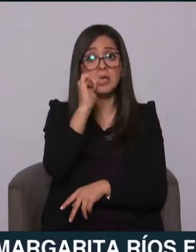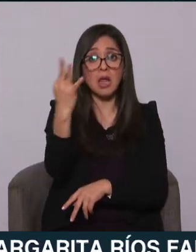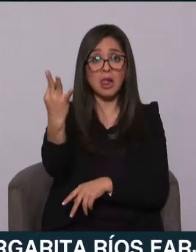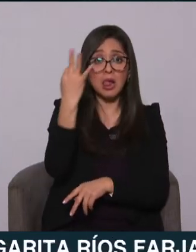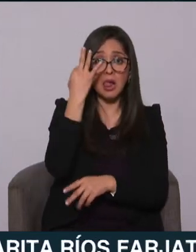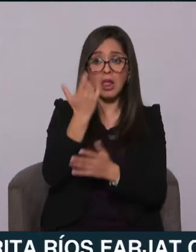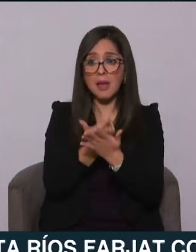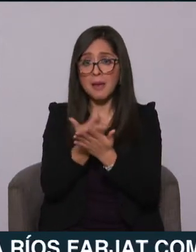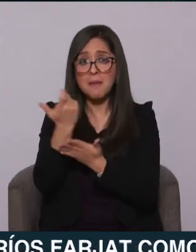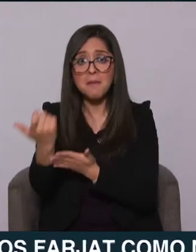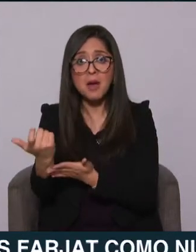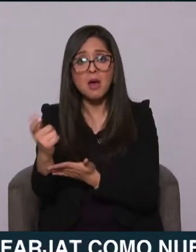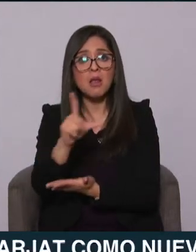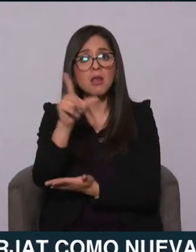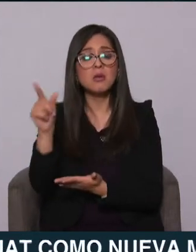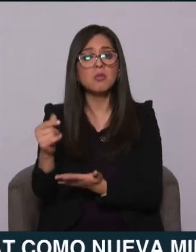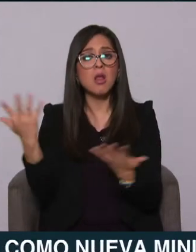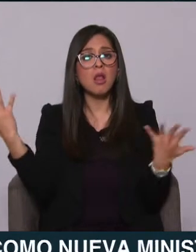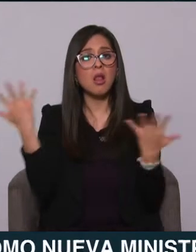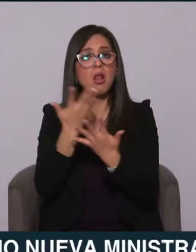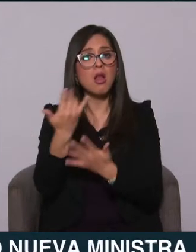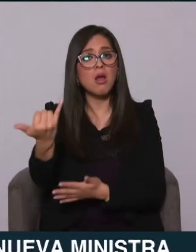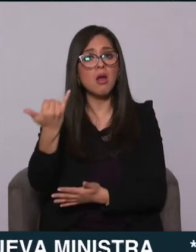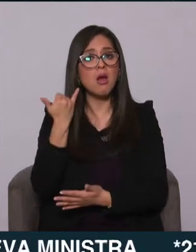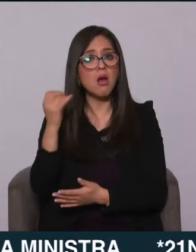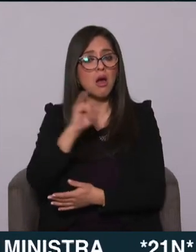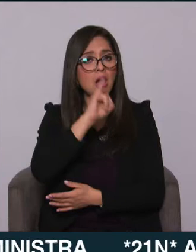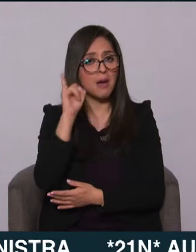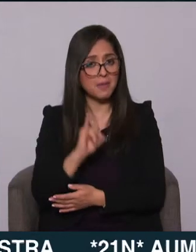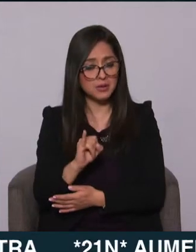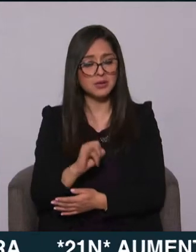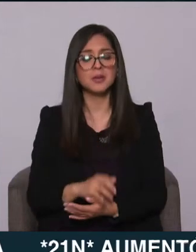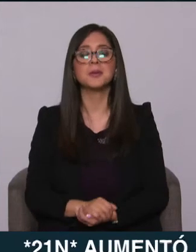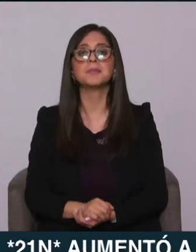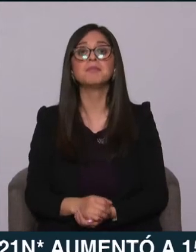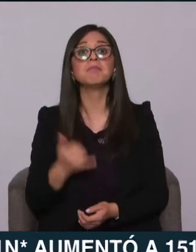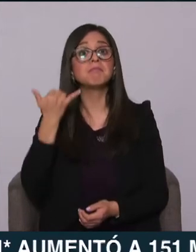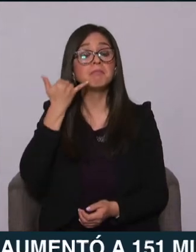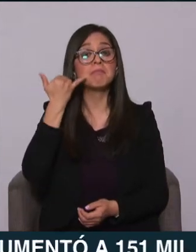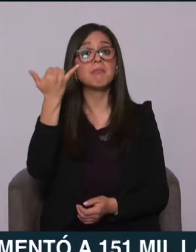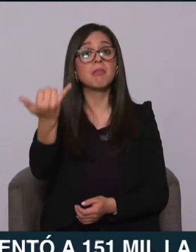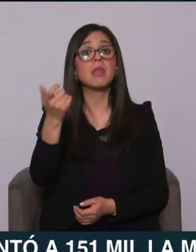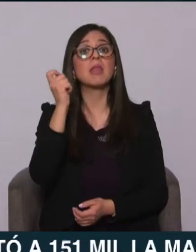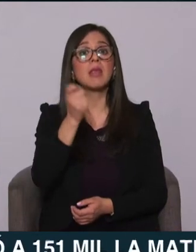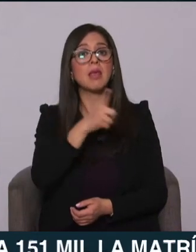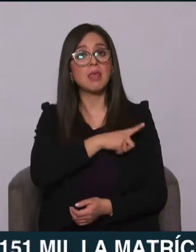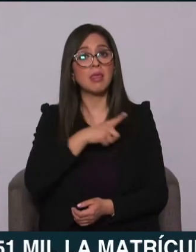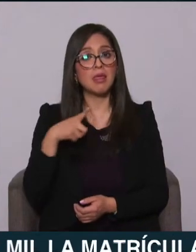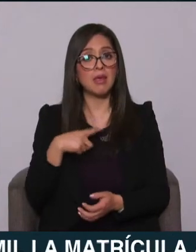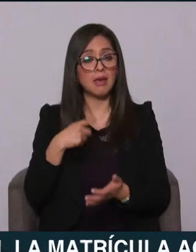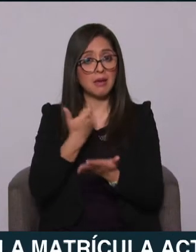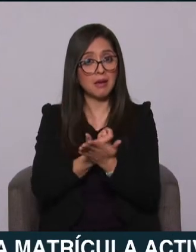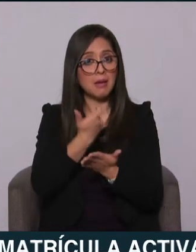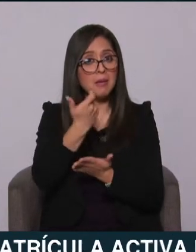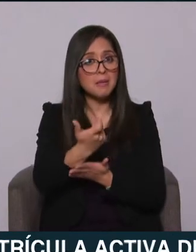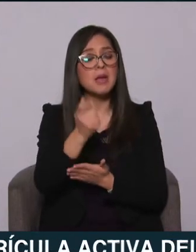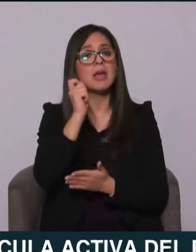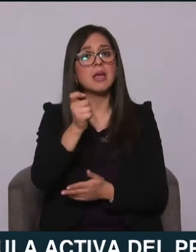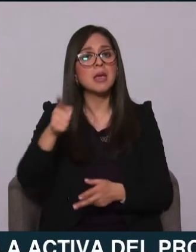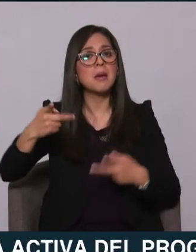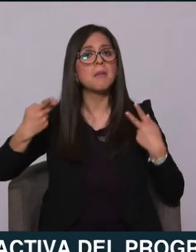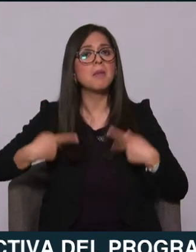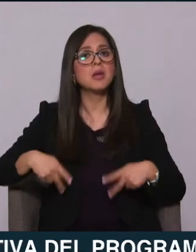nadie vuelve a comunicarse. Extorsión por adeudo. Al ejecutar este delito, la delincuencia habla en un tono